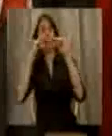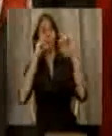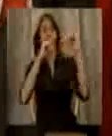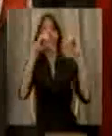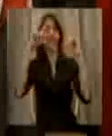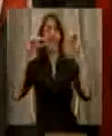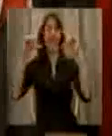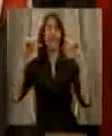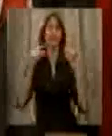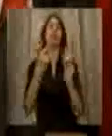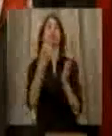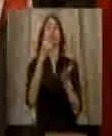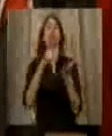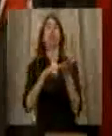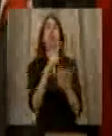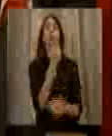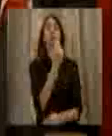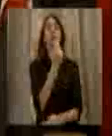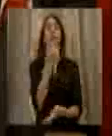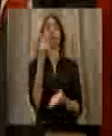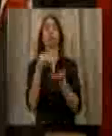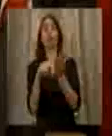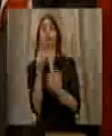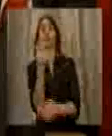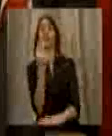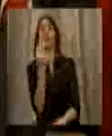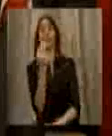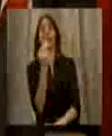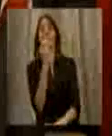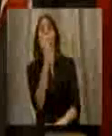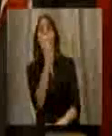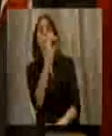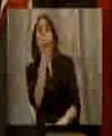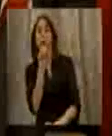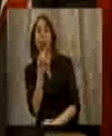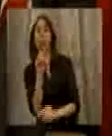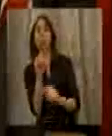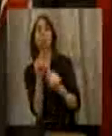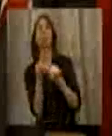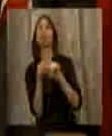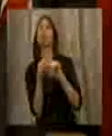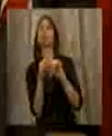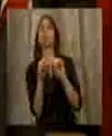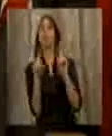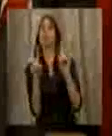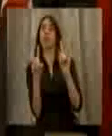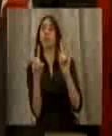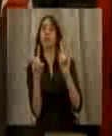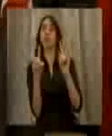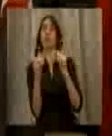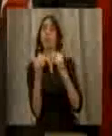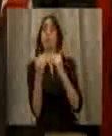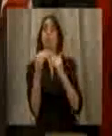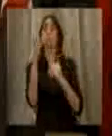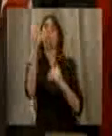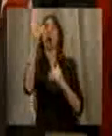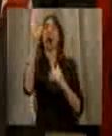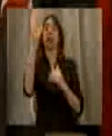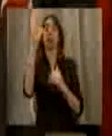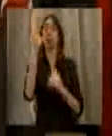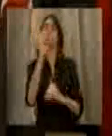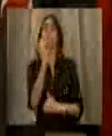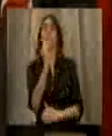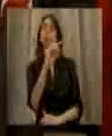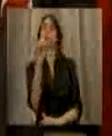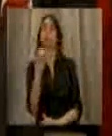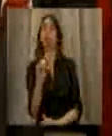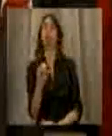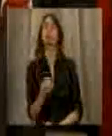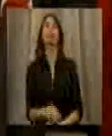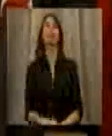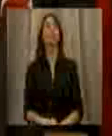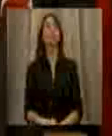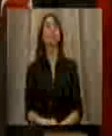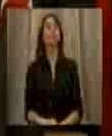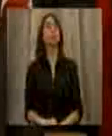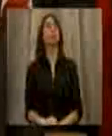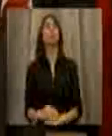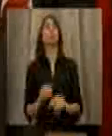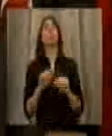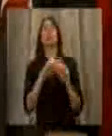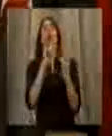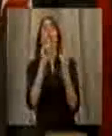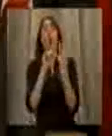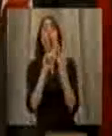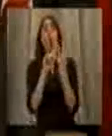del 2012 o el punto del 2013, la diferencia sería todavía más sustancial. En el